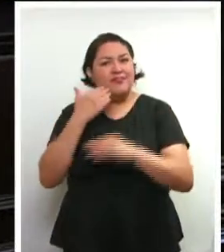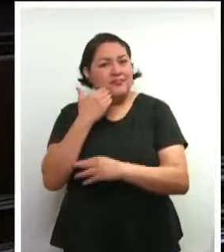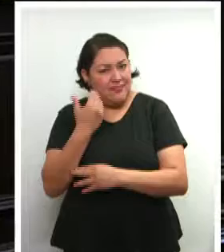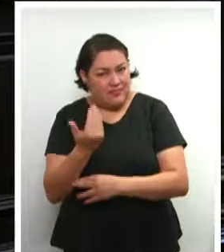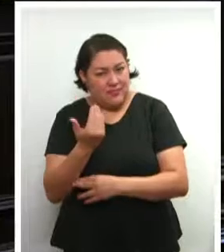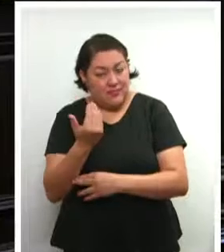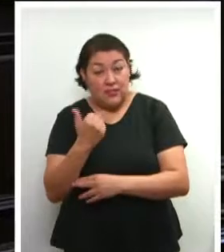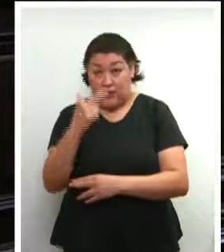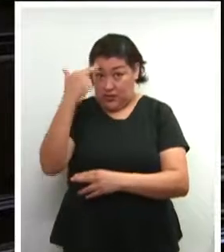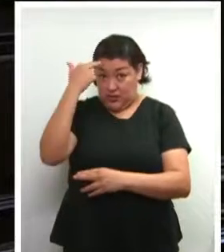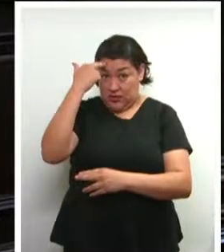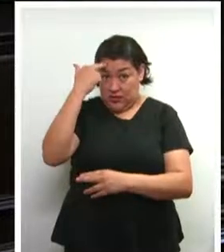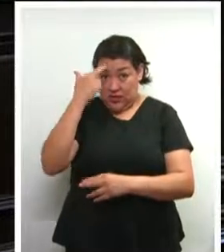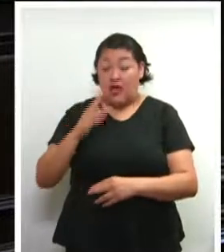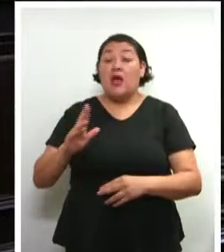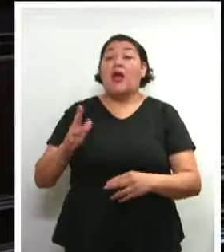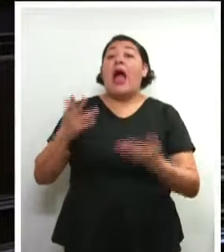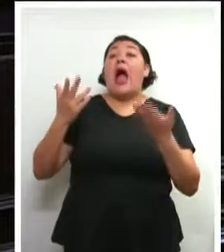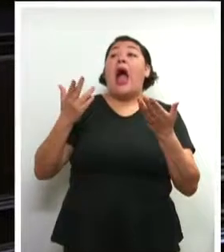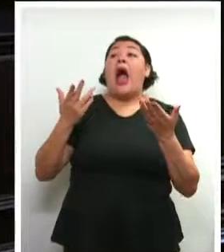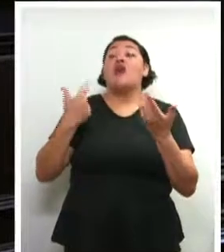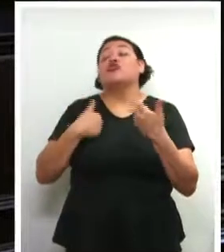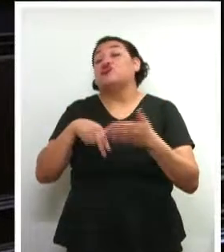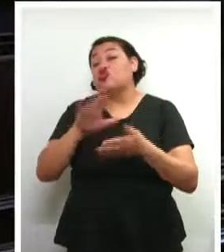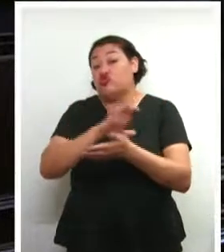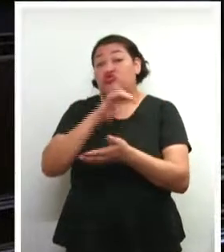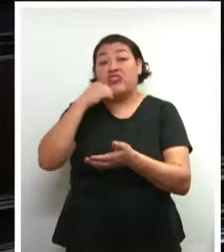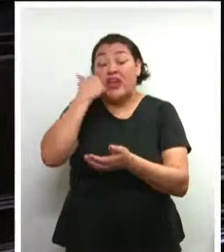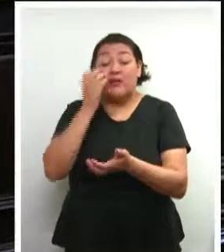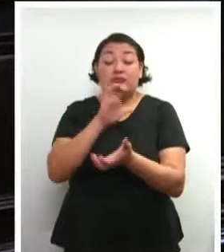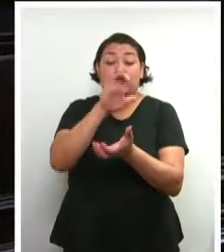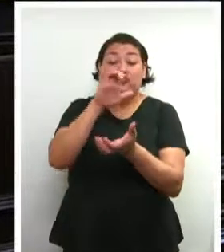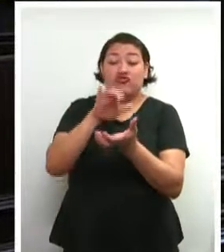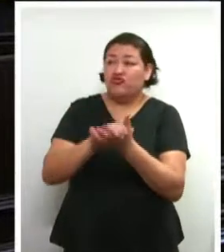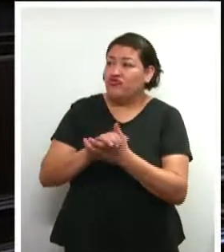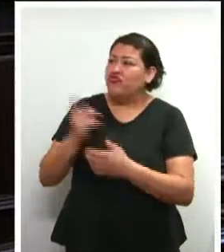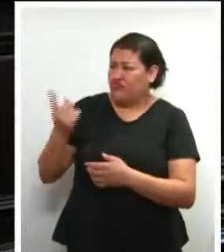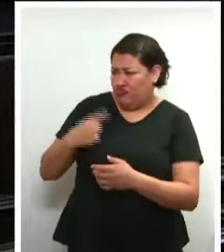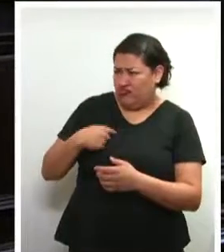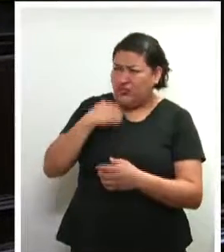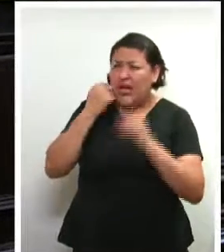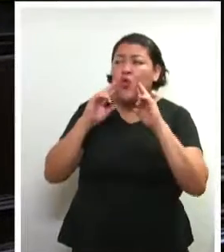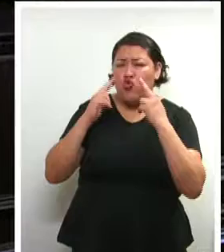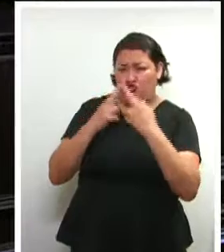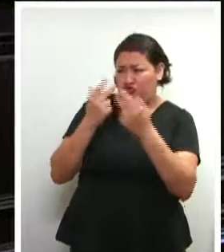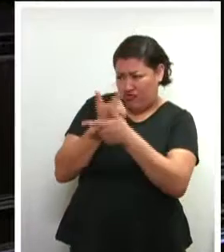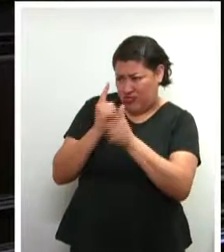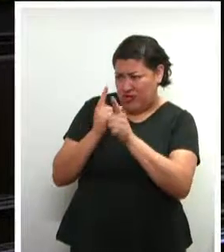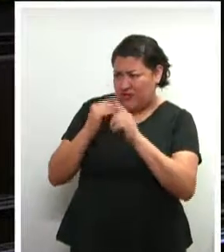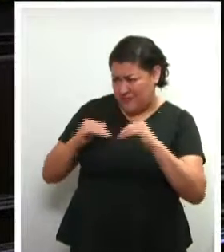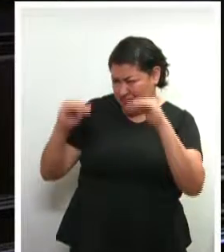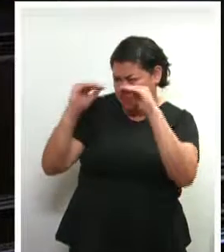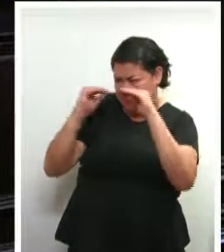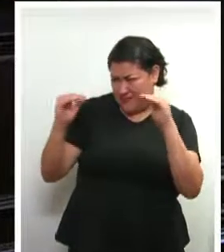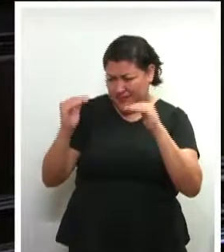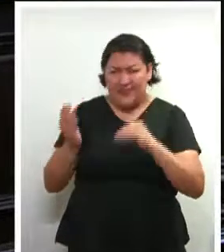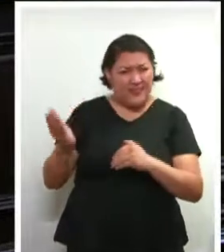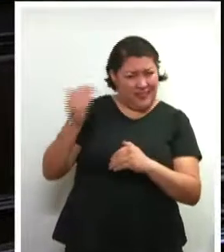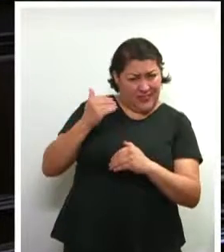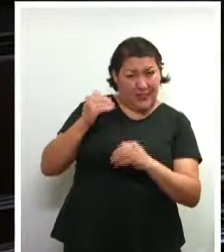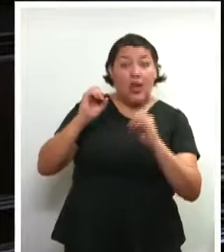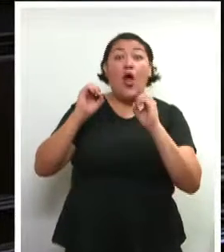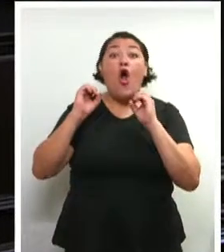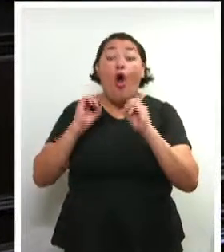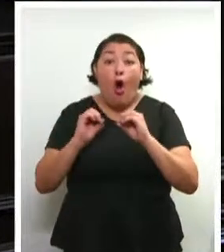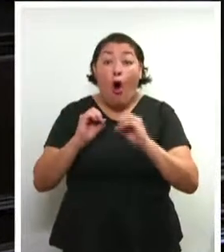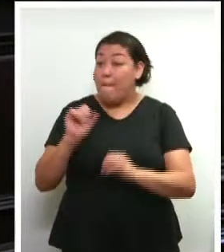el matrimonio en querer, porque se tiene afecto y vivir bajo el mismo techo o a la igualdad, y así sustentar con